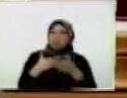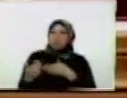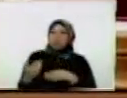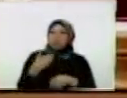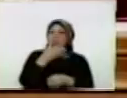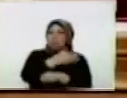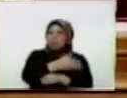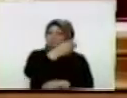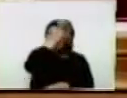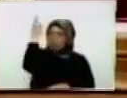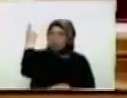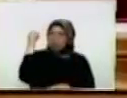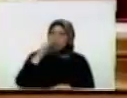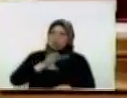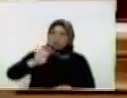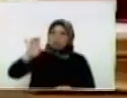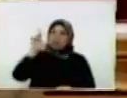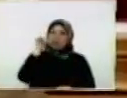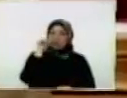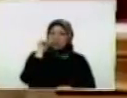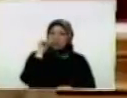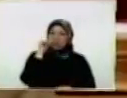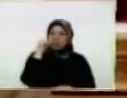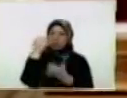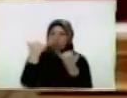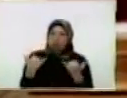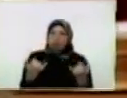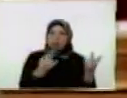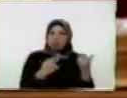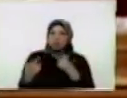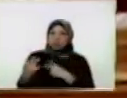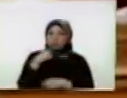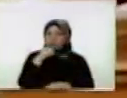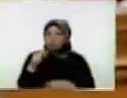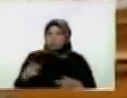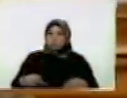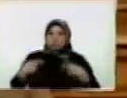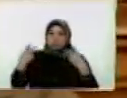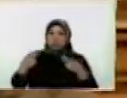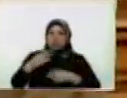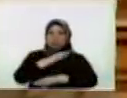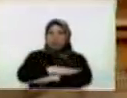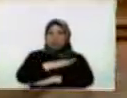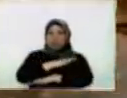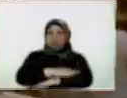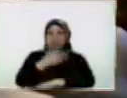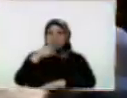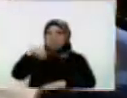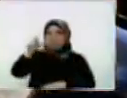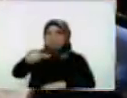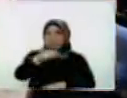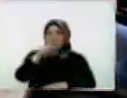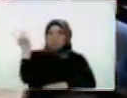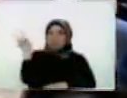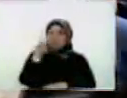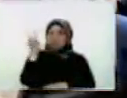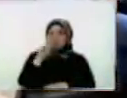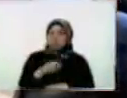por defender la patria y rescatar los valores, la moral y la dignidad del pueblo de